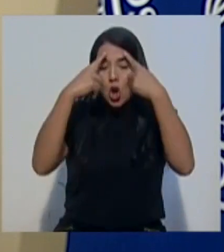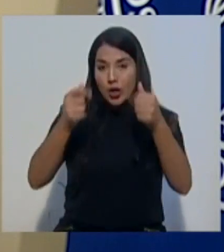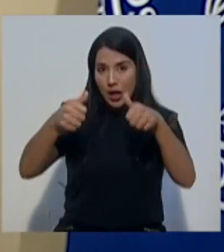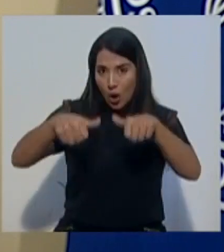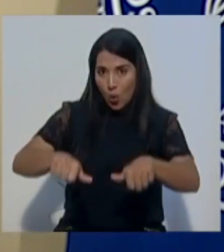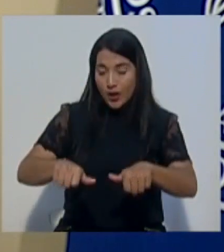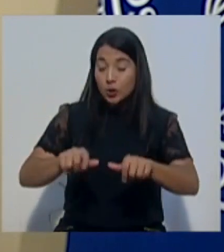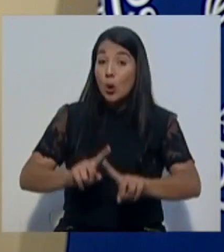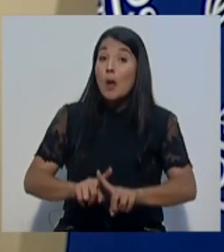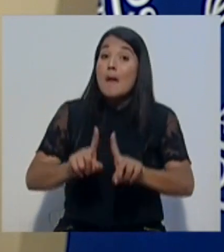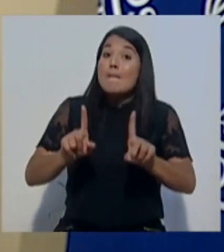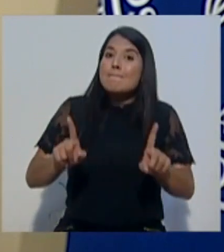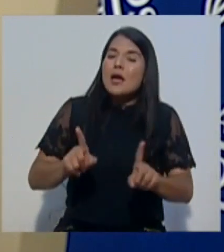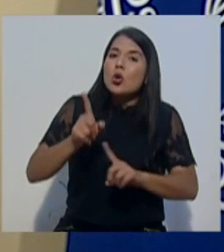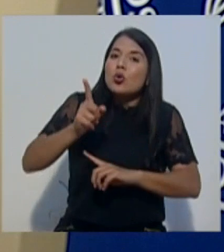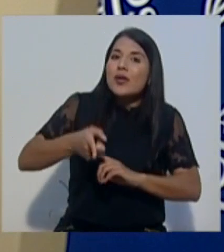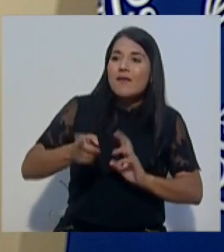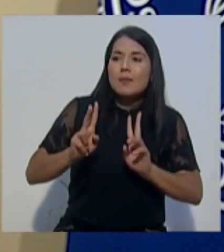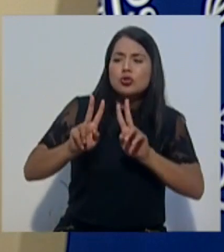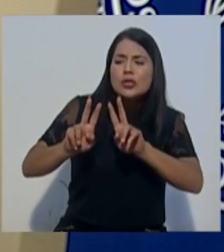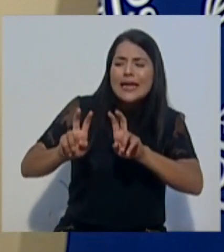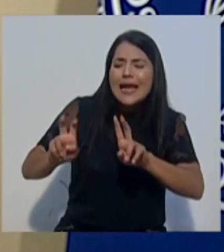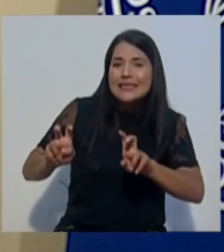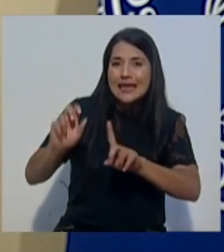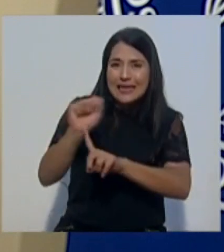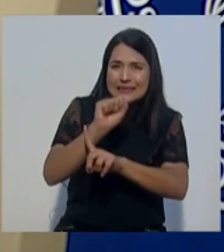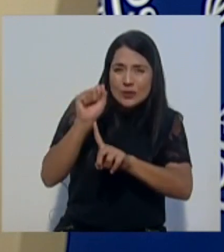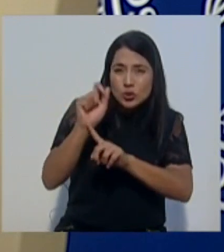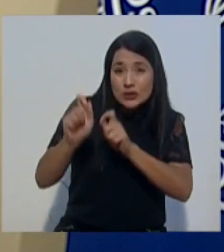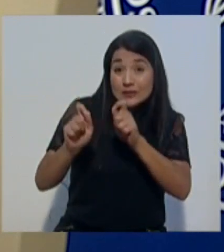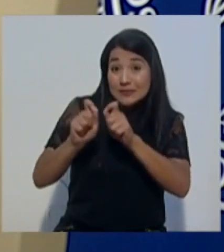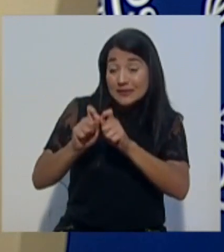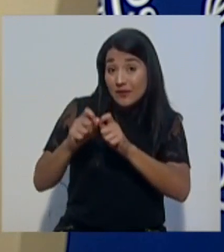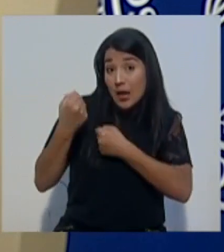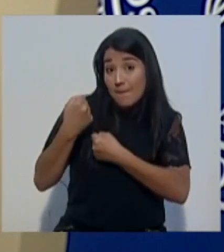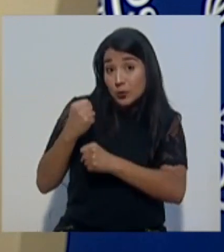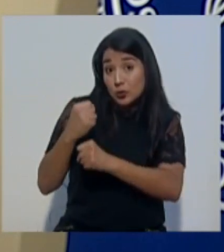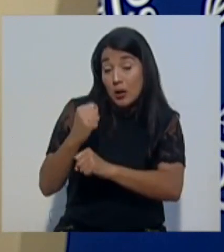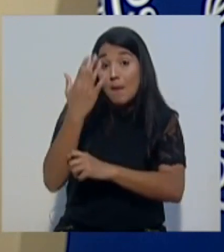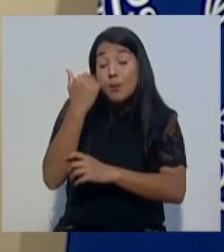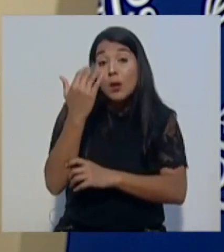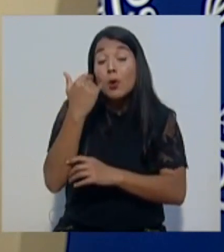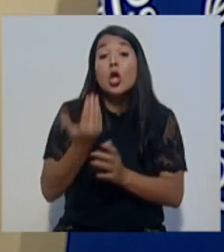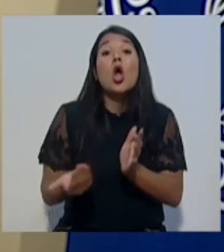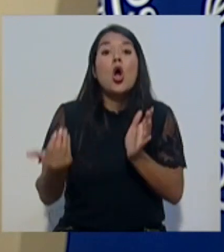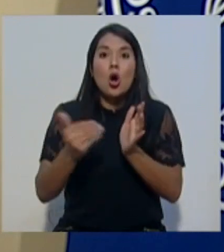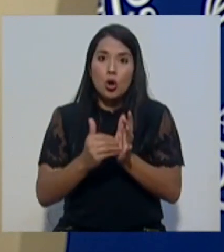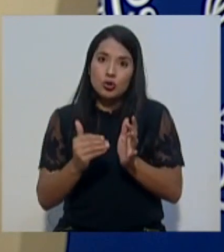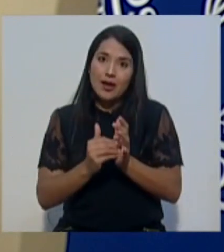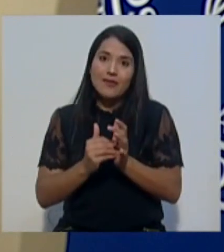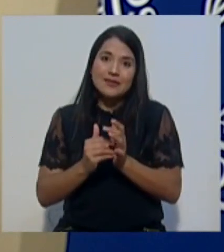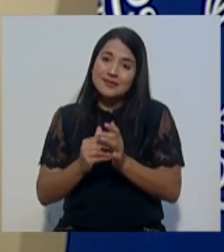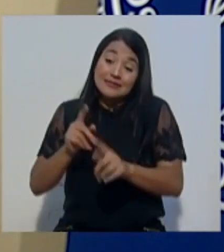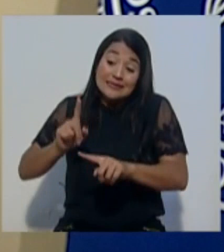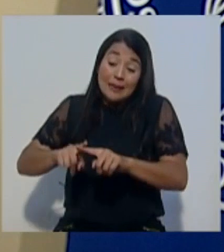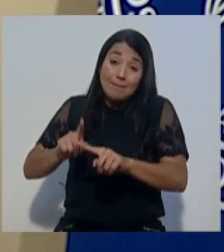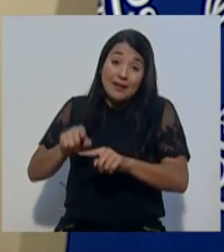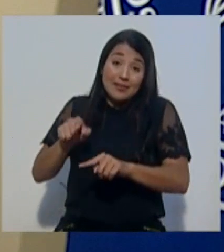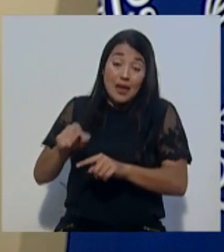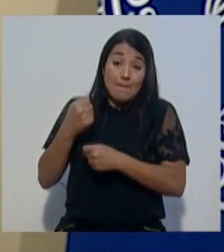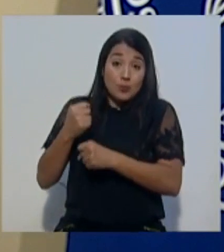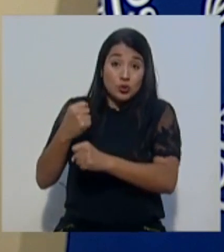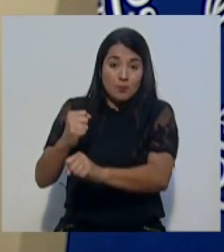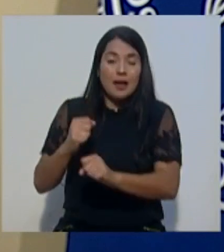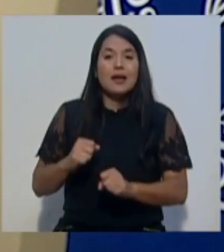pormenor en este caso municipal o de otros, porque otra vez cae en esa competencia municipal. Ahora,